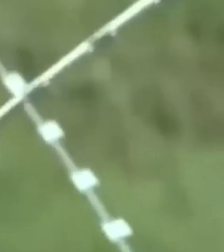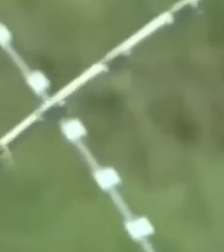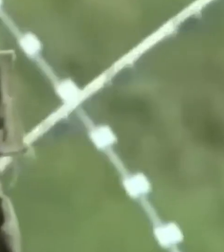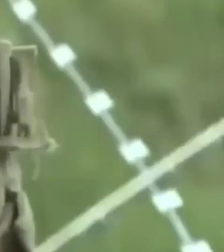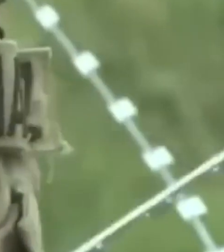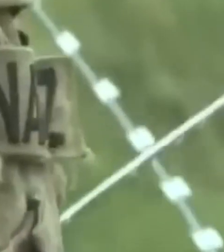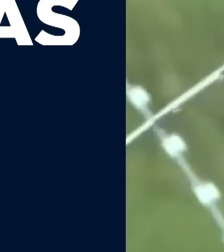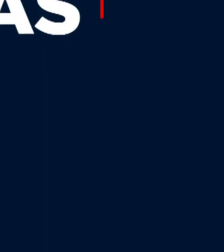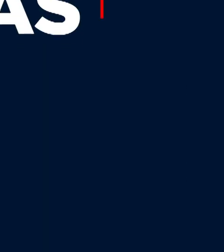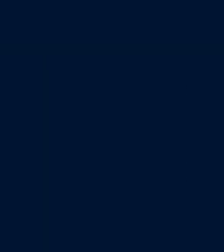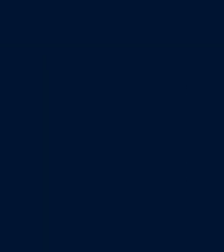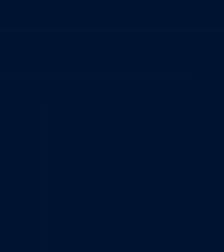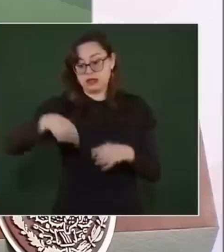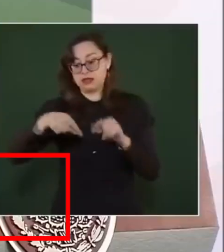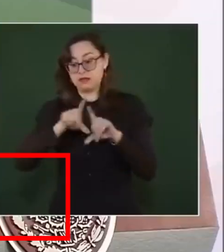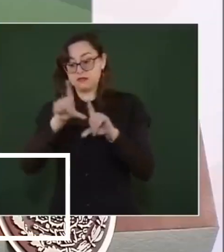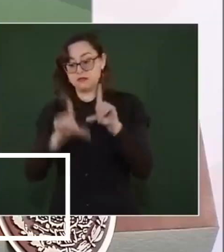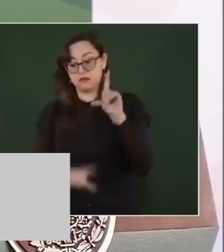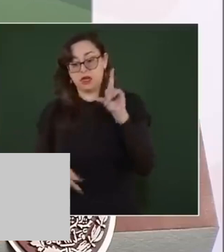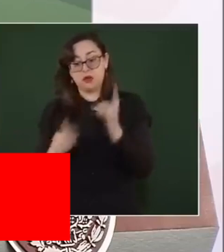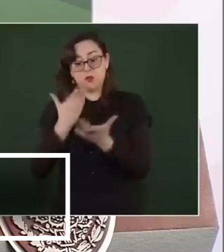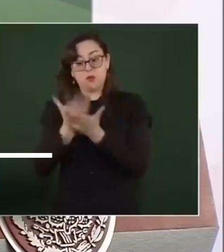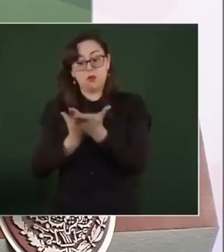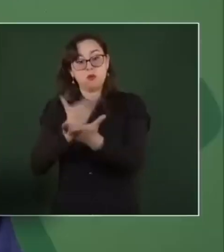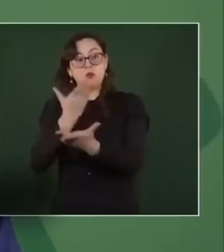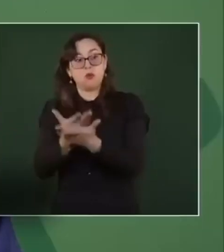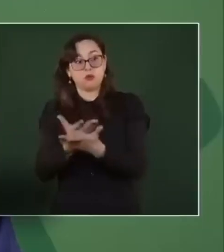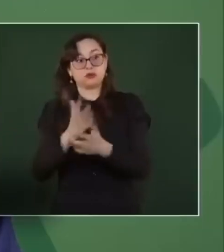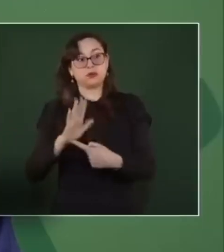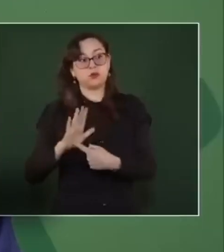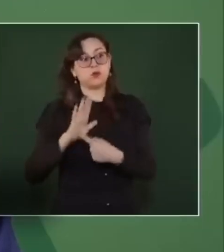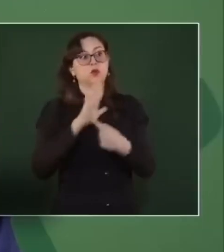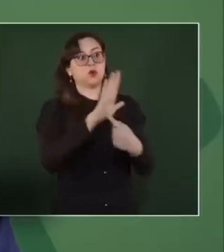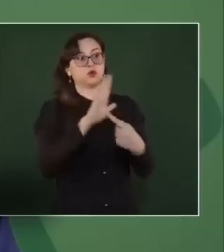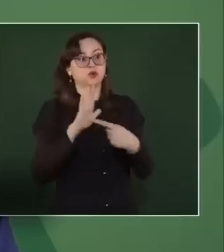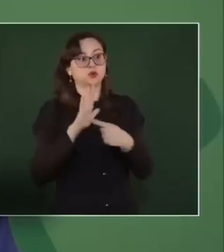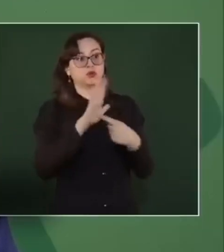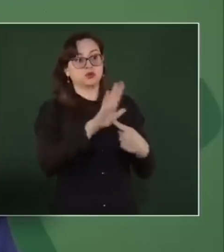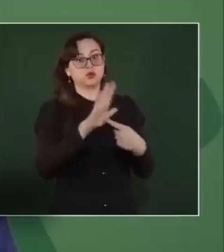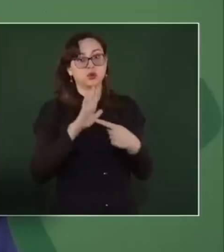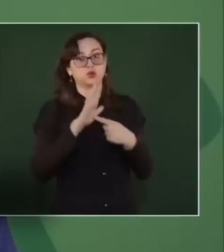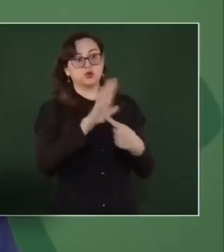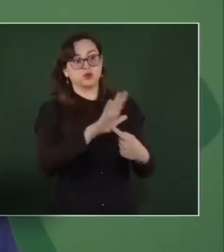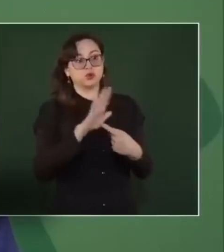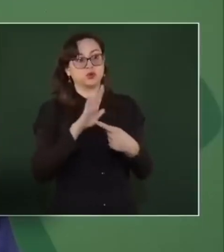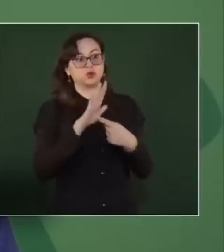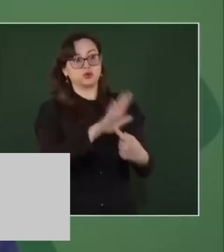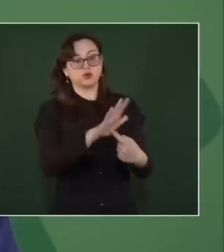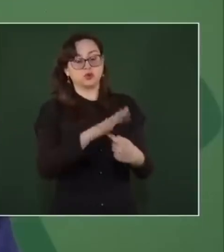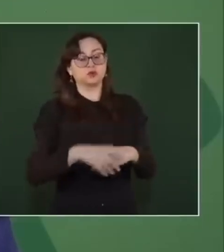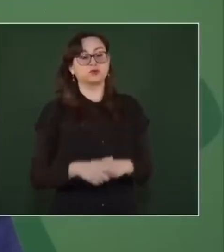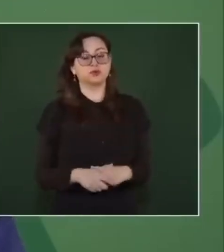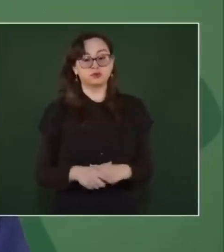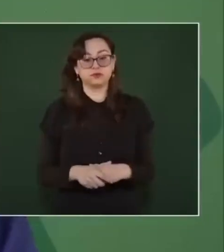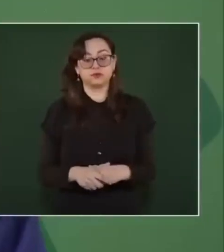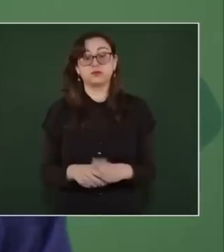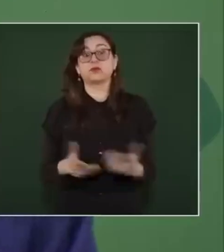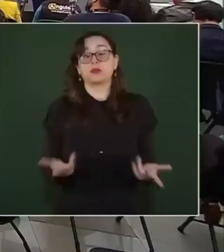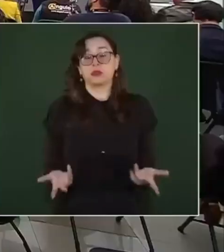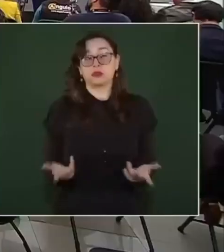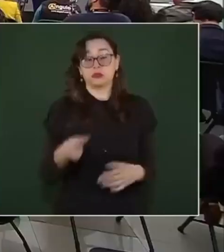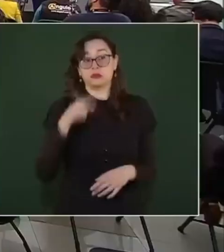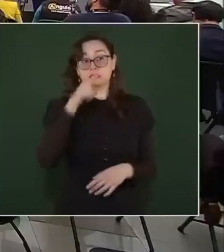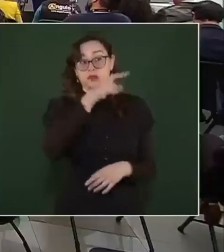se tentará contra la soberanía del país esta iniciativa de los republicanos además de